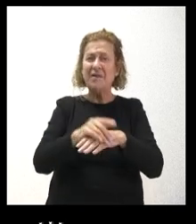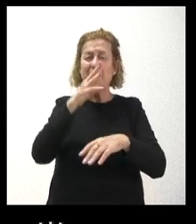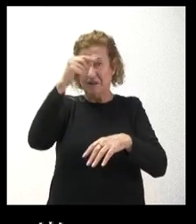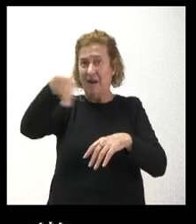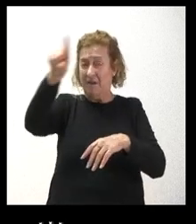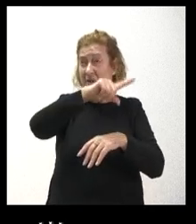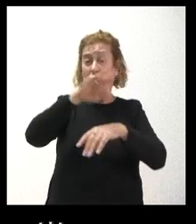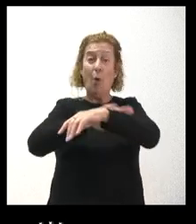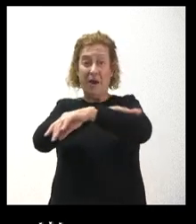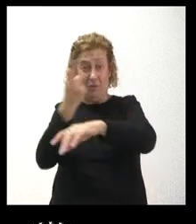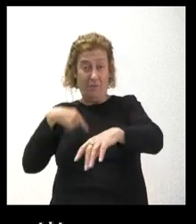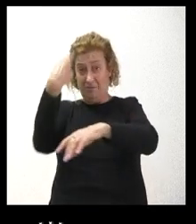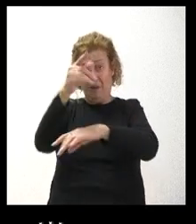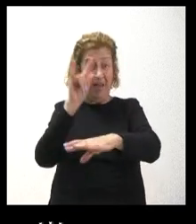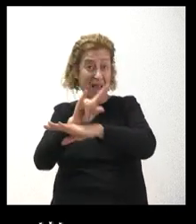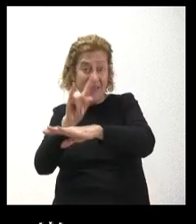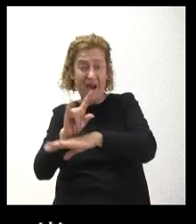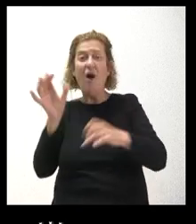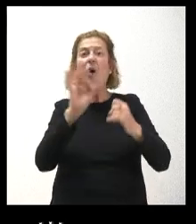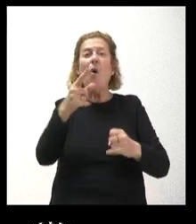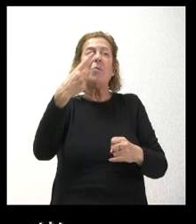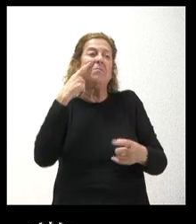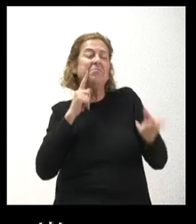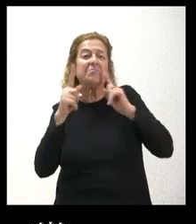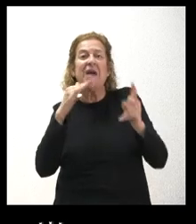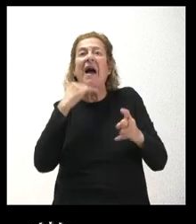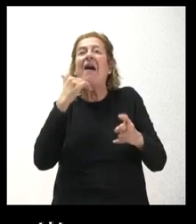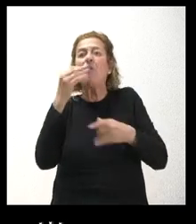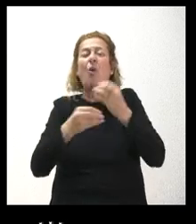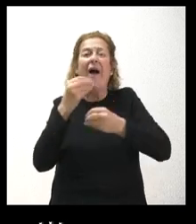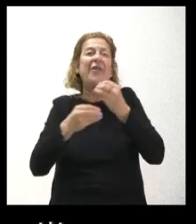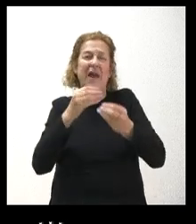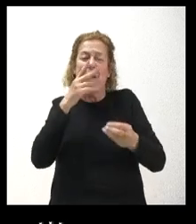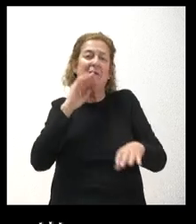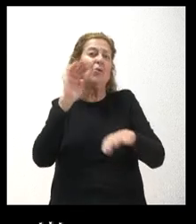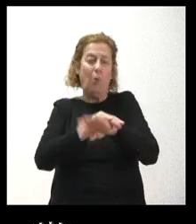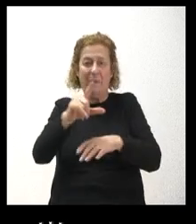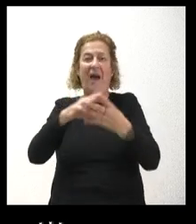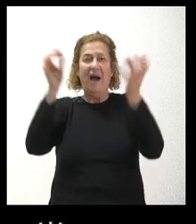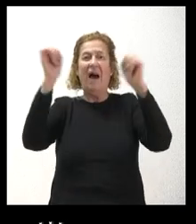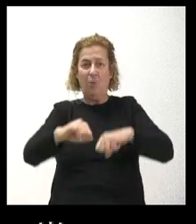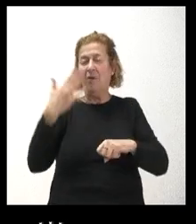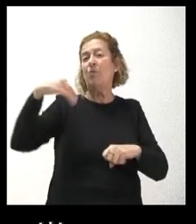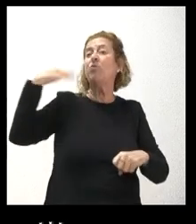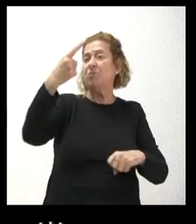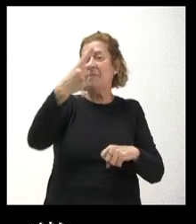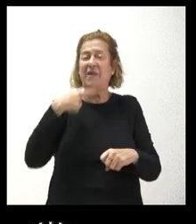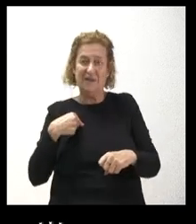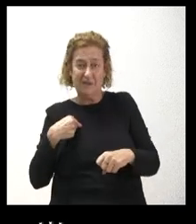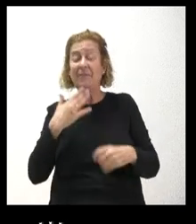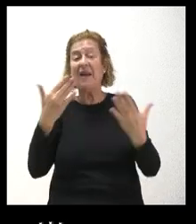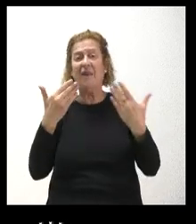por el gobierno en este sentido o si prevén tomar alguna medida para que se cumpla aquel acuerdo que nos transmitieron entonces